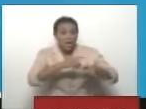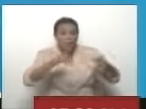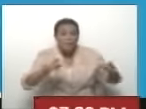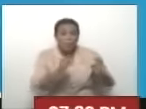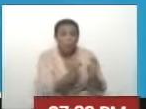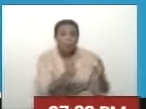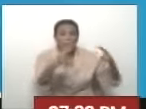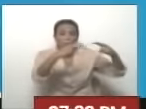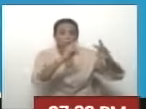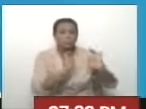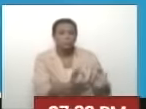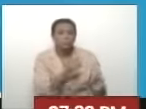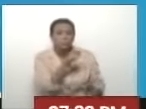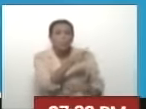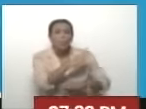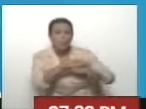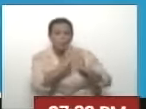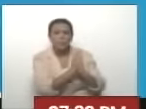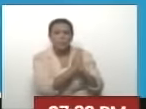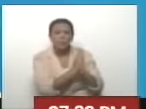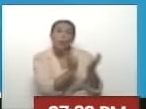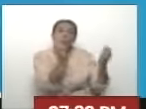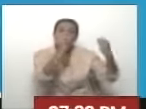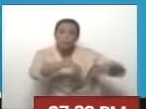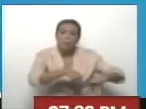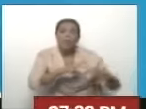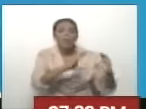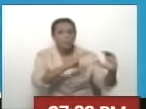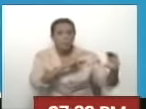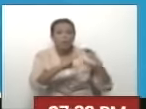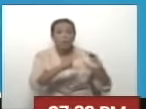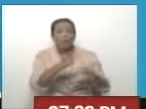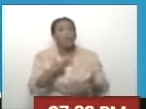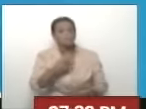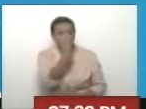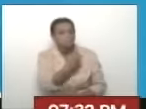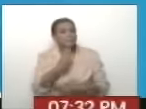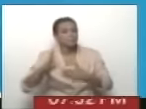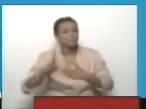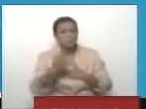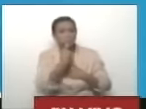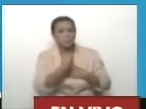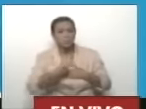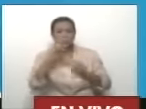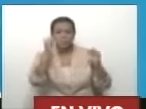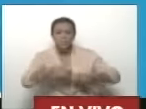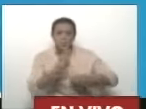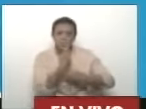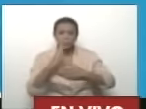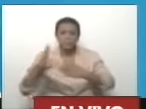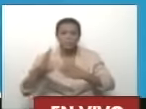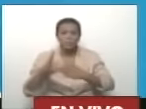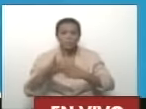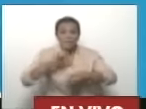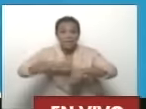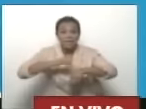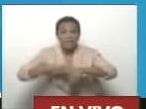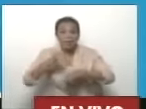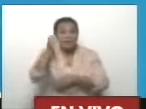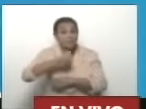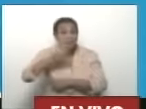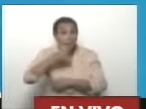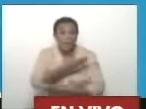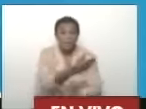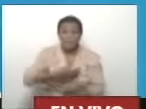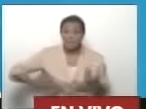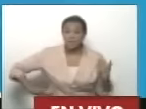ONU para retomar el diálogo. Él se comprometió conmigo que lo iba a hacer. Luego, temprano el sábado, hablé con el